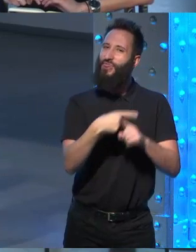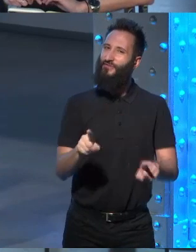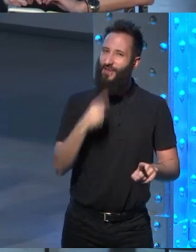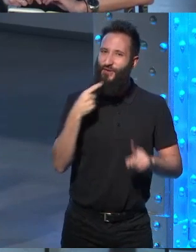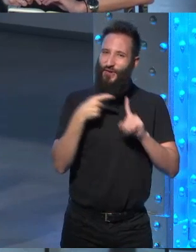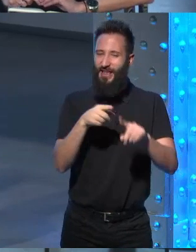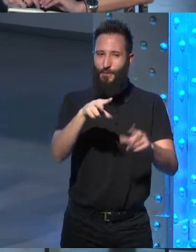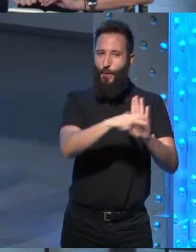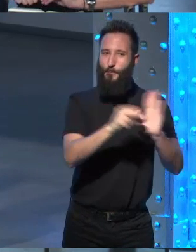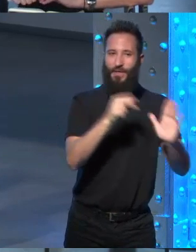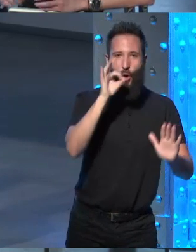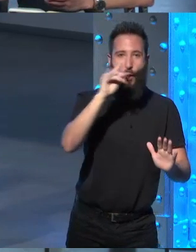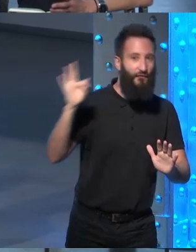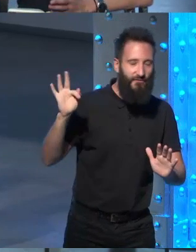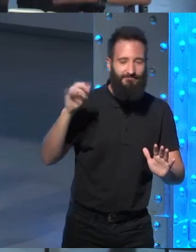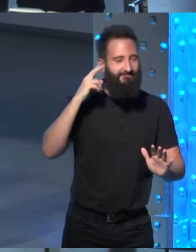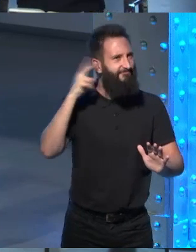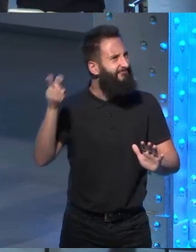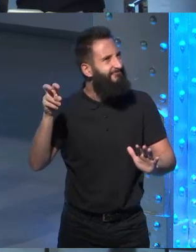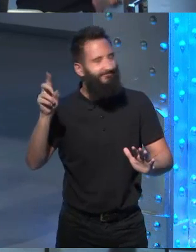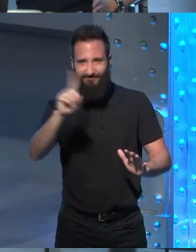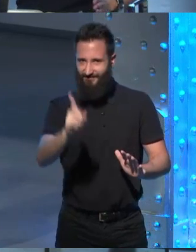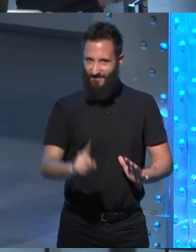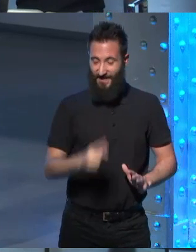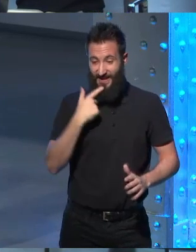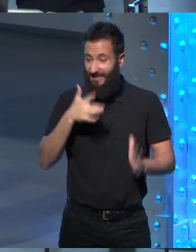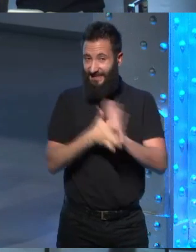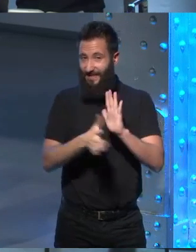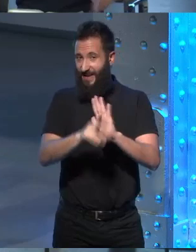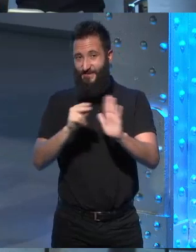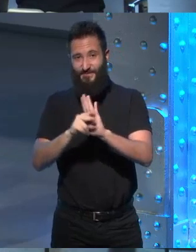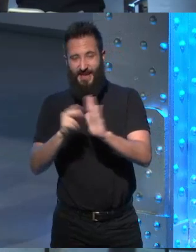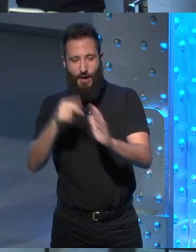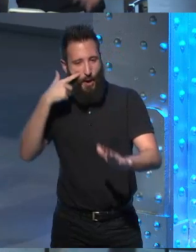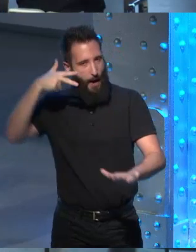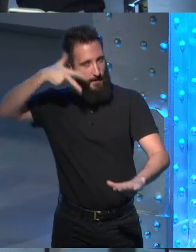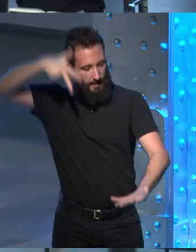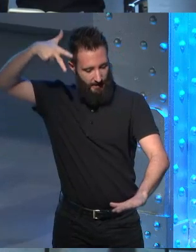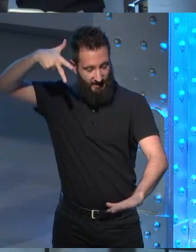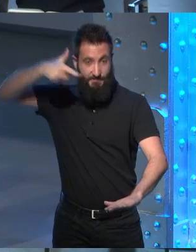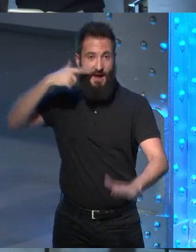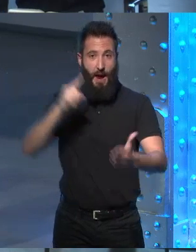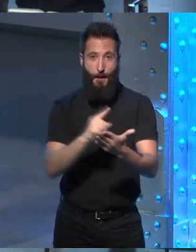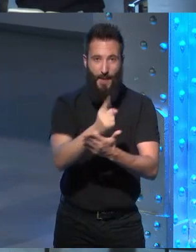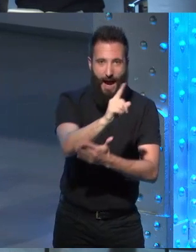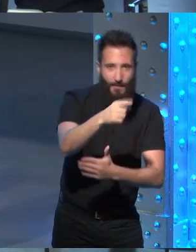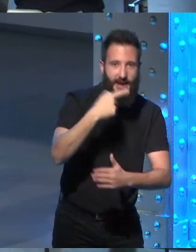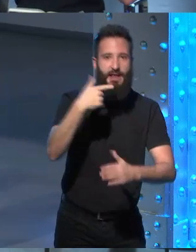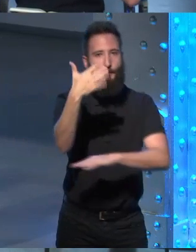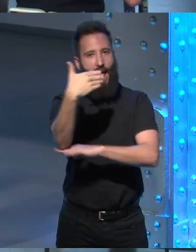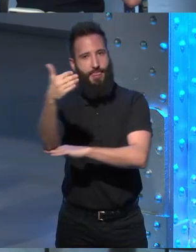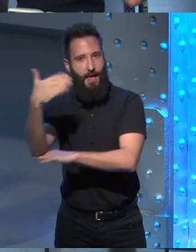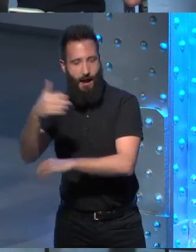reconozcamos bien la voz de Love. Pero aparte de todo esto, hasta el momento de llegar a grabar el vídeo con la cámara cenital, con los mapas, con las manos, las banderas, lo que